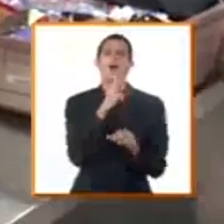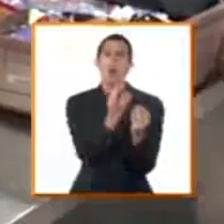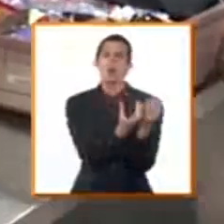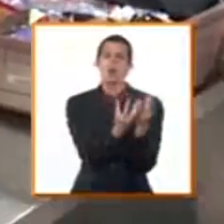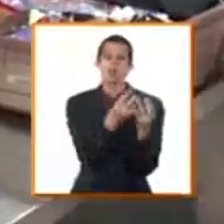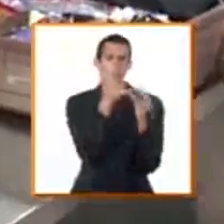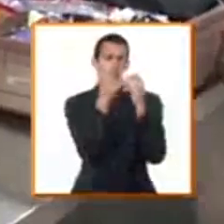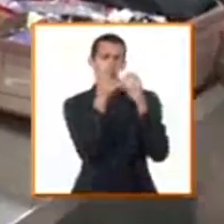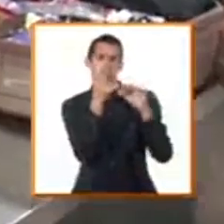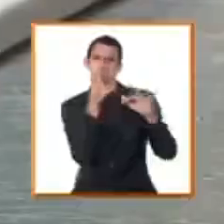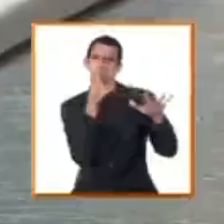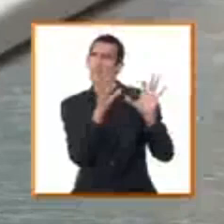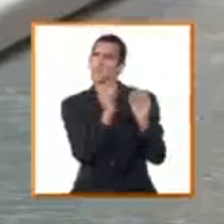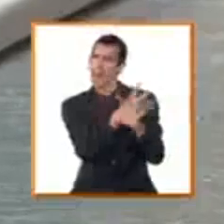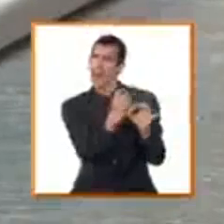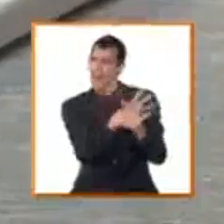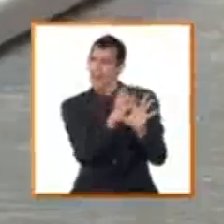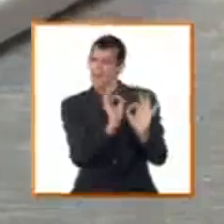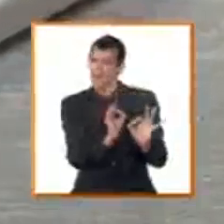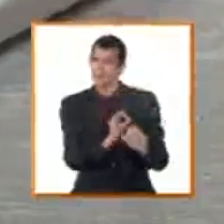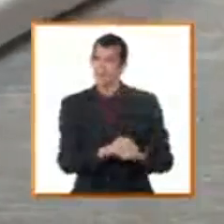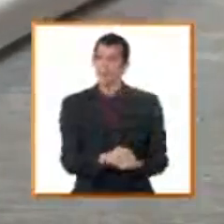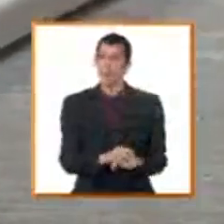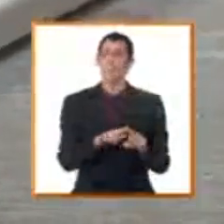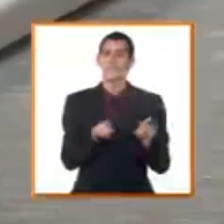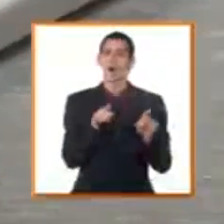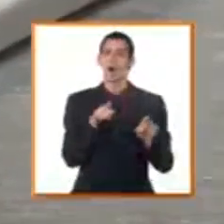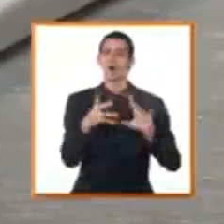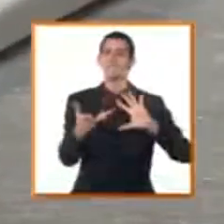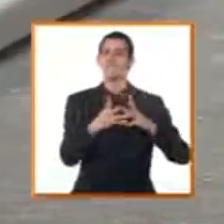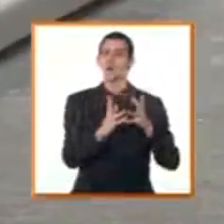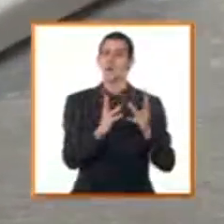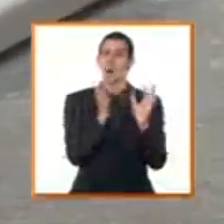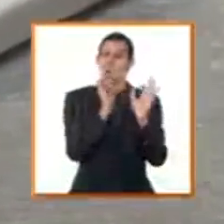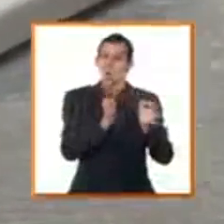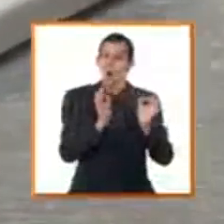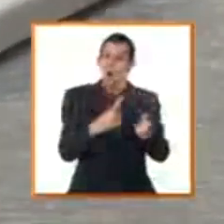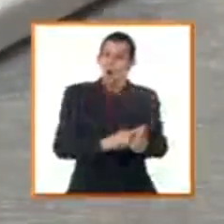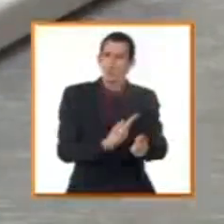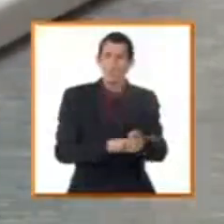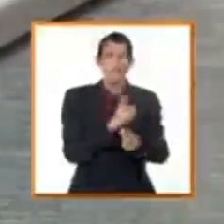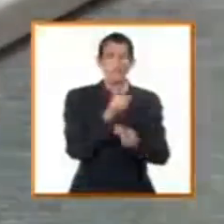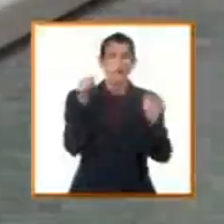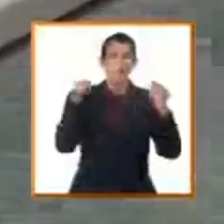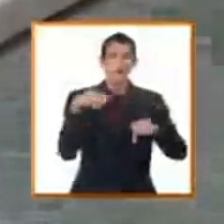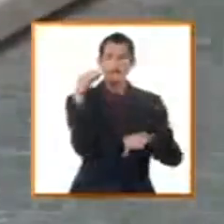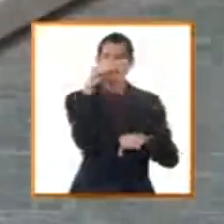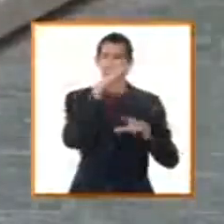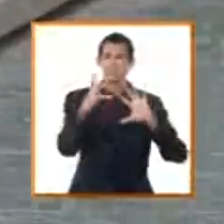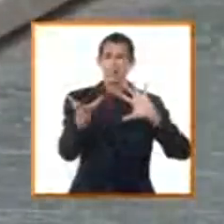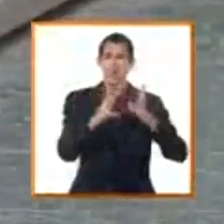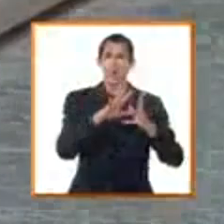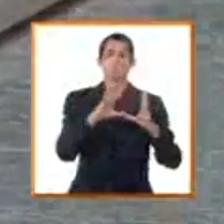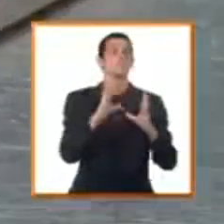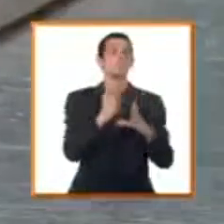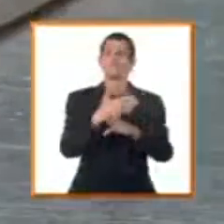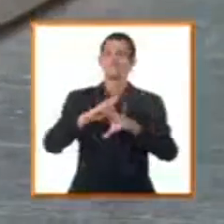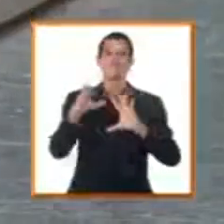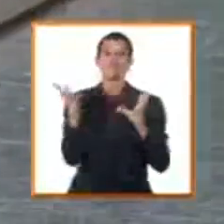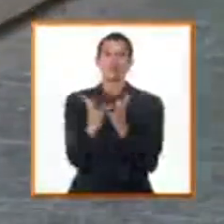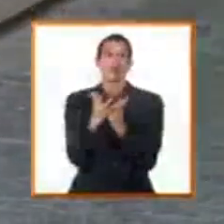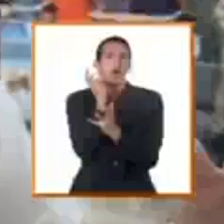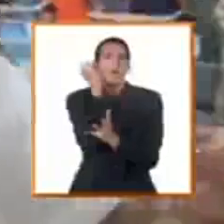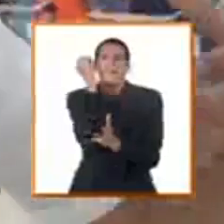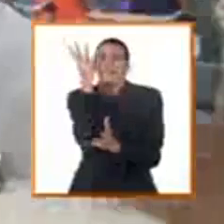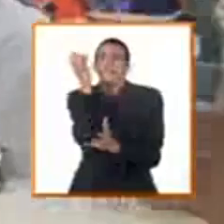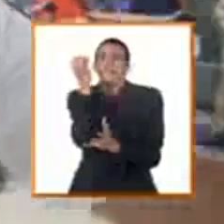han aumentado. Existen nuevos modos de ocultamiento, nuevos modos operandi. El enemigo, por llamarlo de